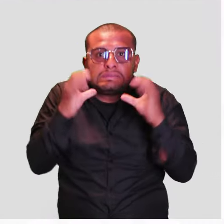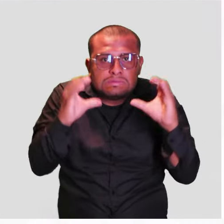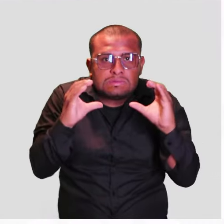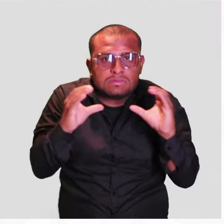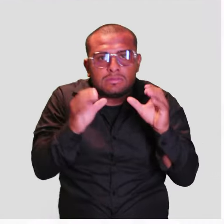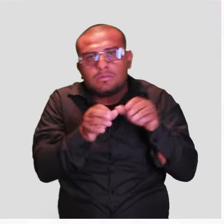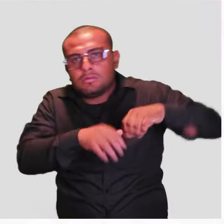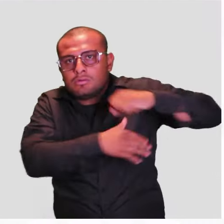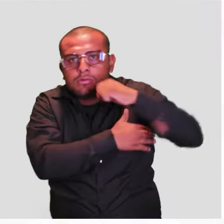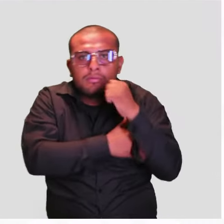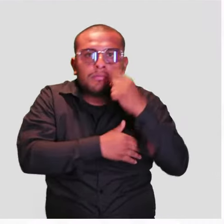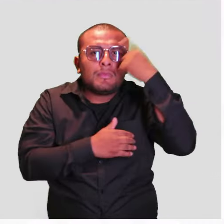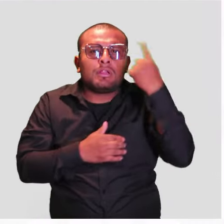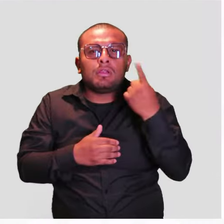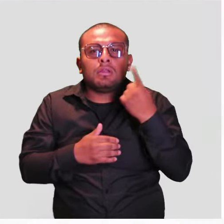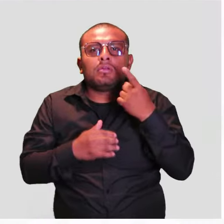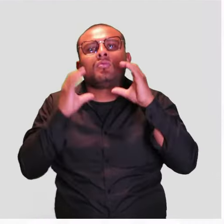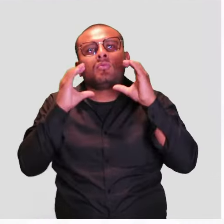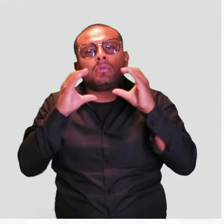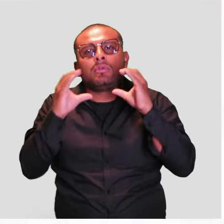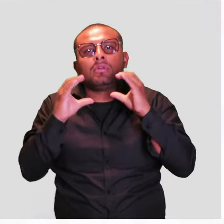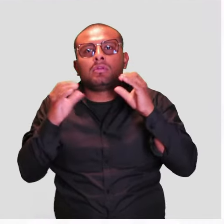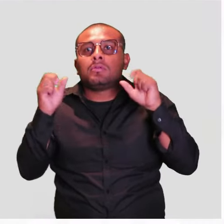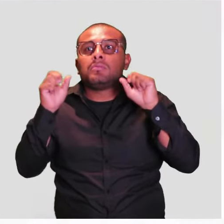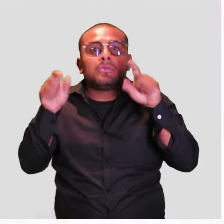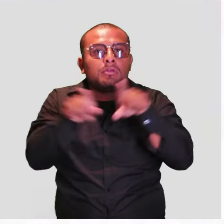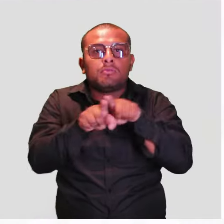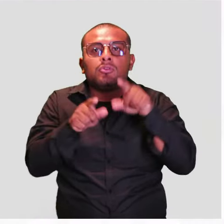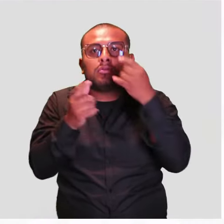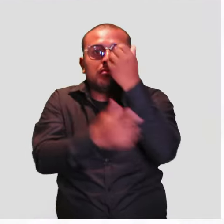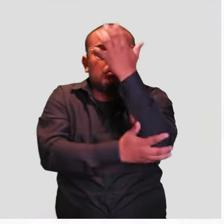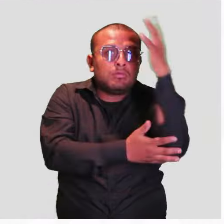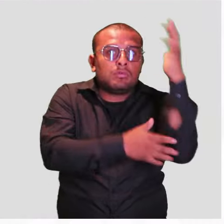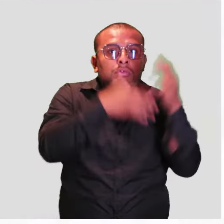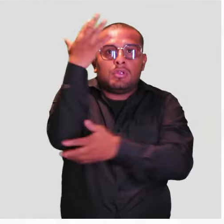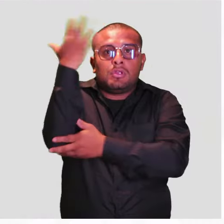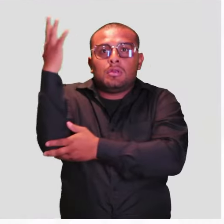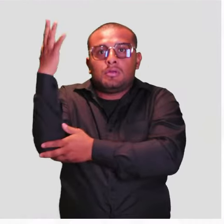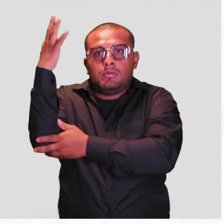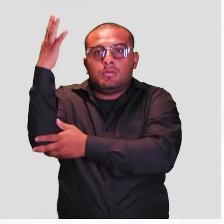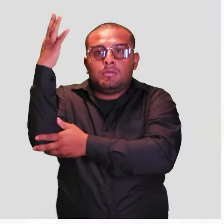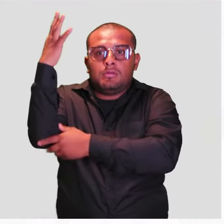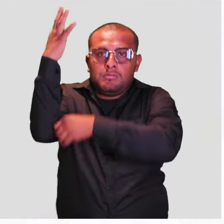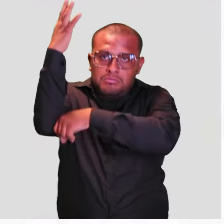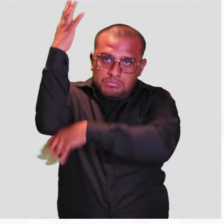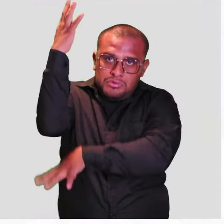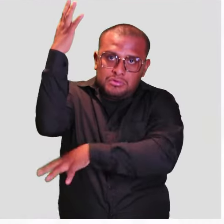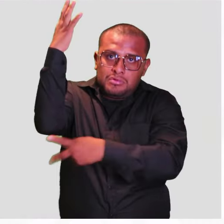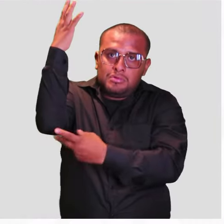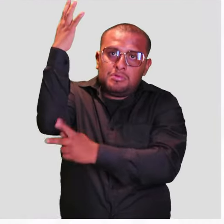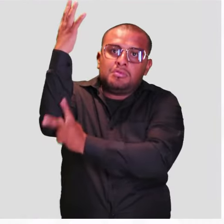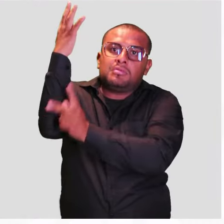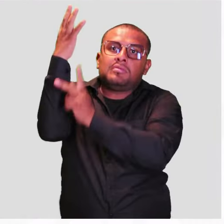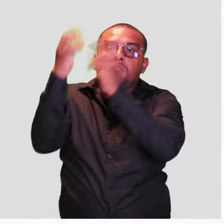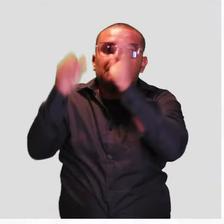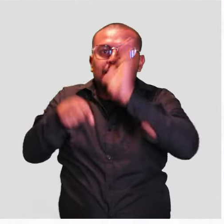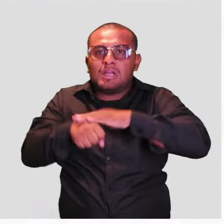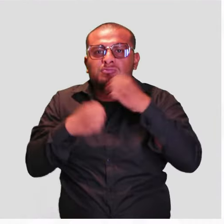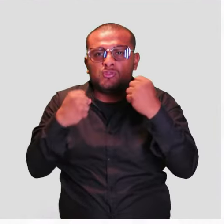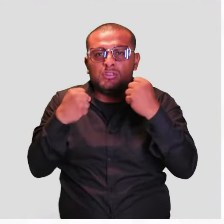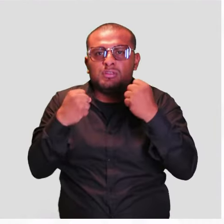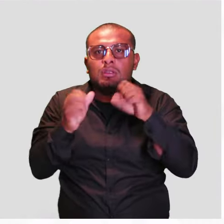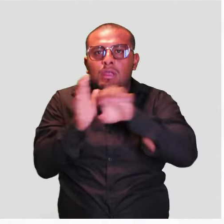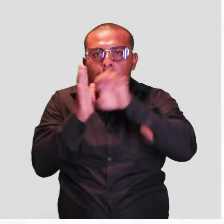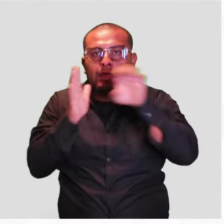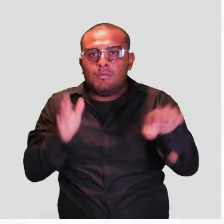que la reforestación sea eficiente en un mayor porcentaje, como en la comunidad de Palmillas, que de acuerdo a los estudios